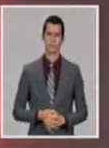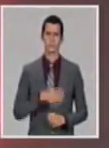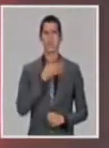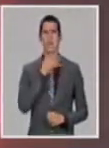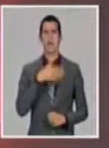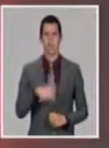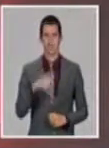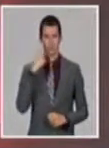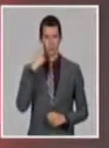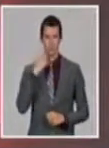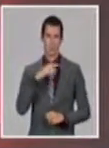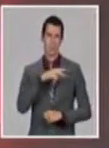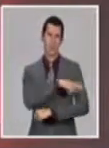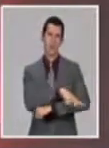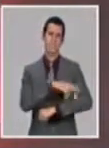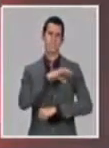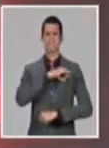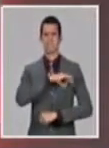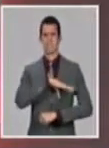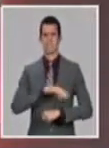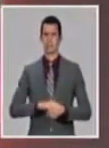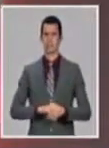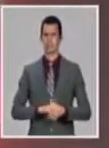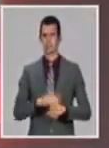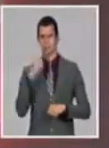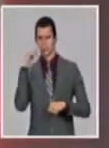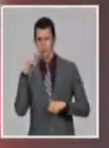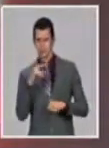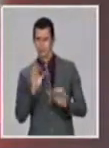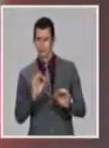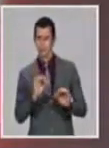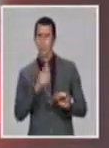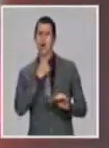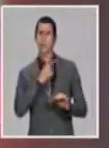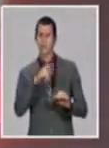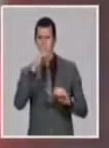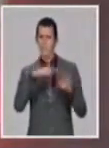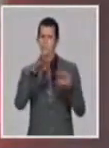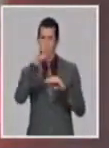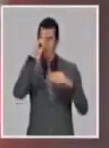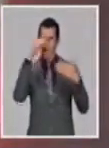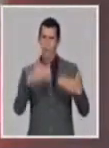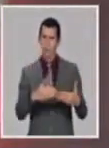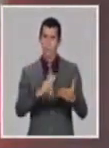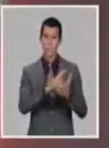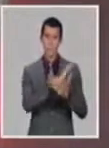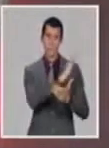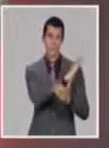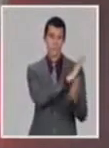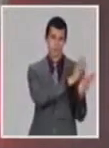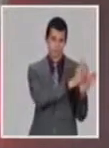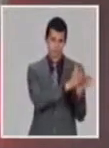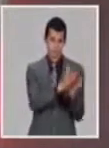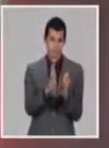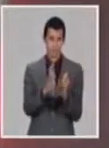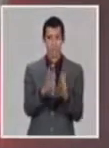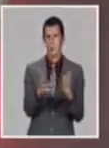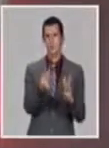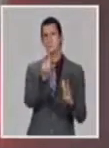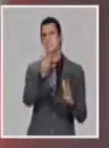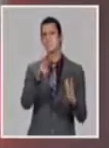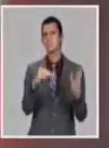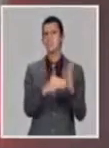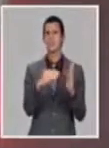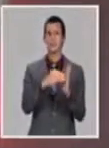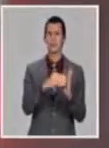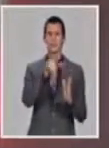de Chile. En el caso de Chile, según anunció el Ministerio de Salud, desde finales de marzo más de 13 millones de personas